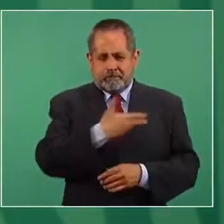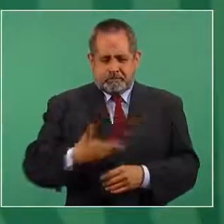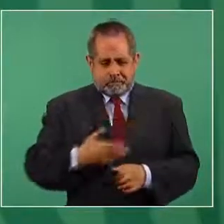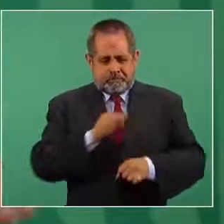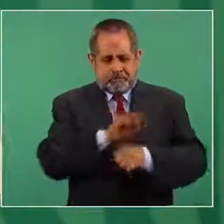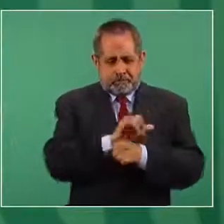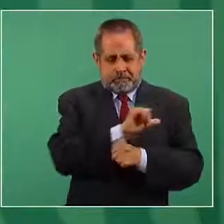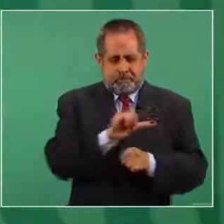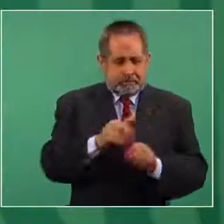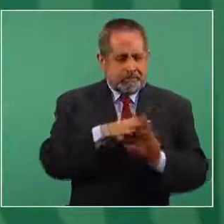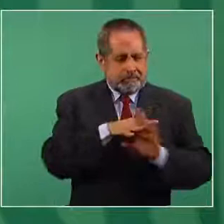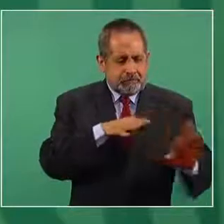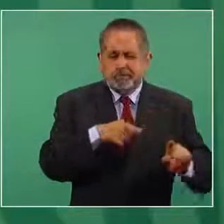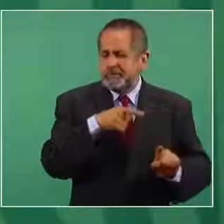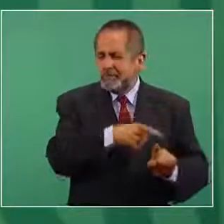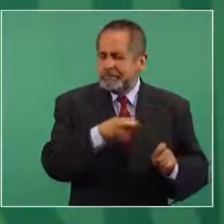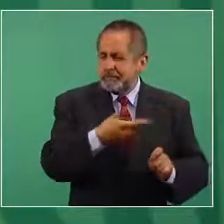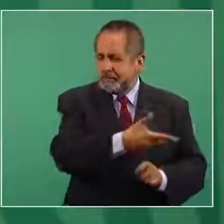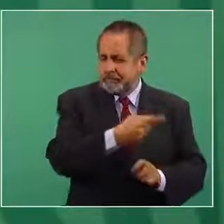Y entonces,